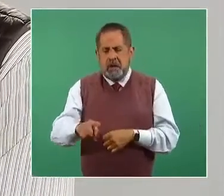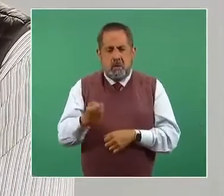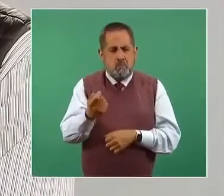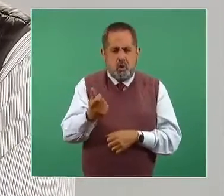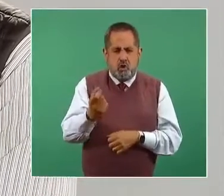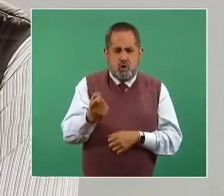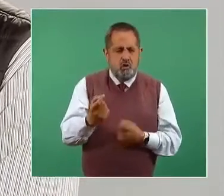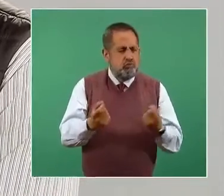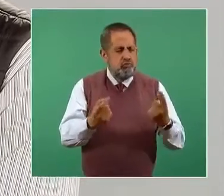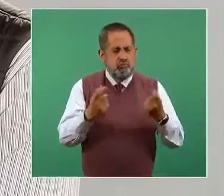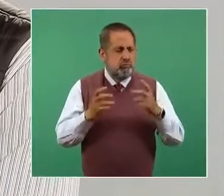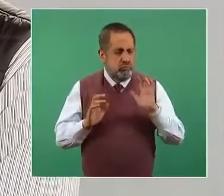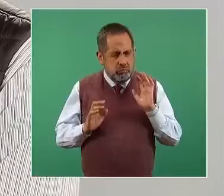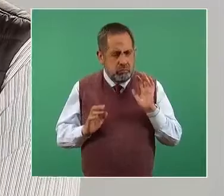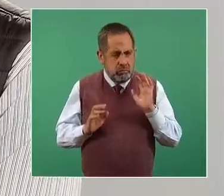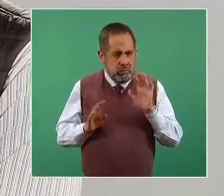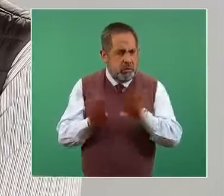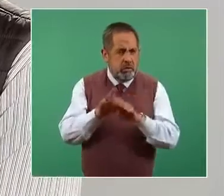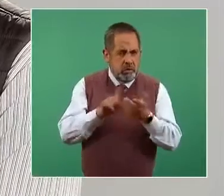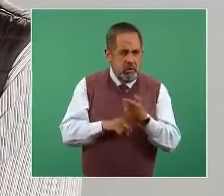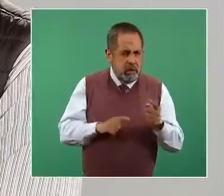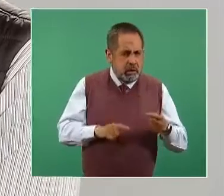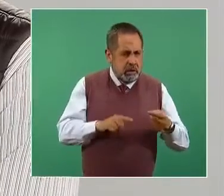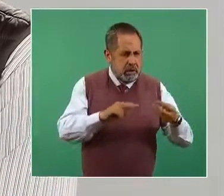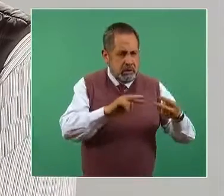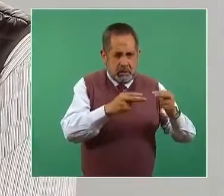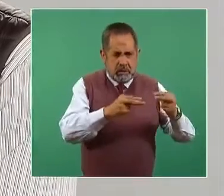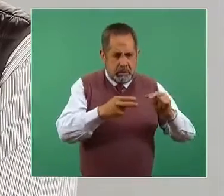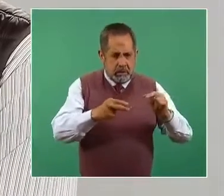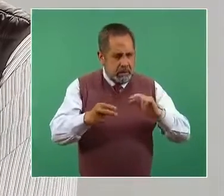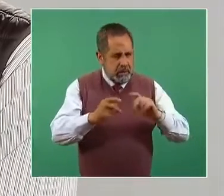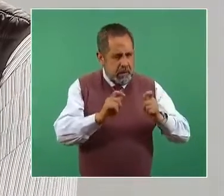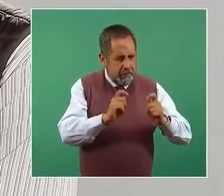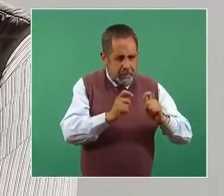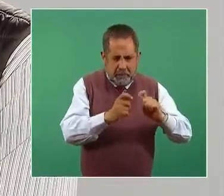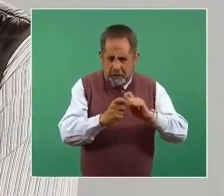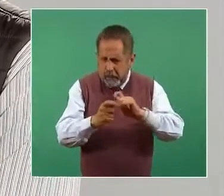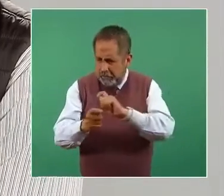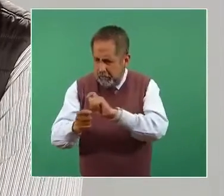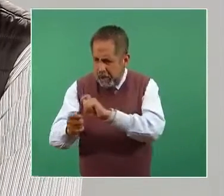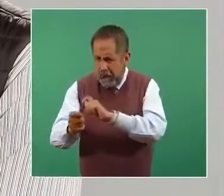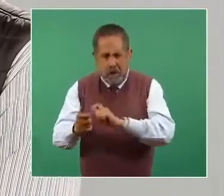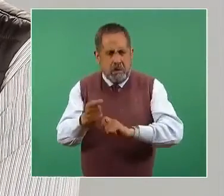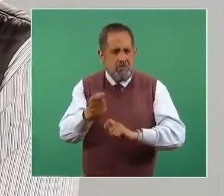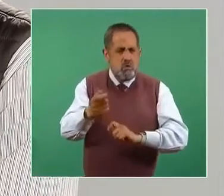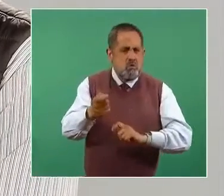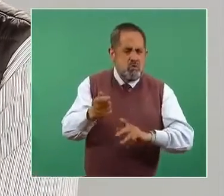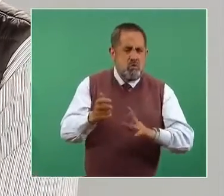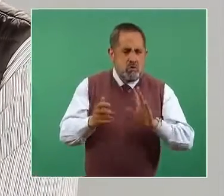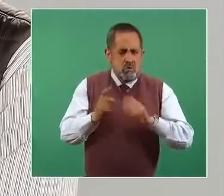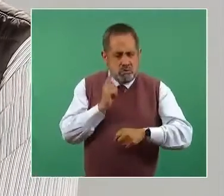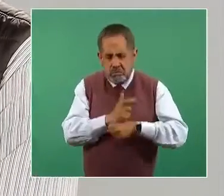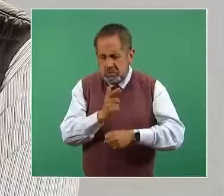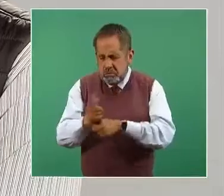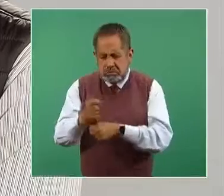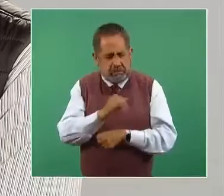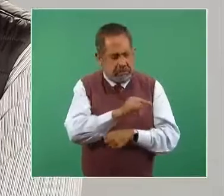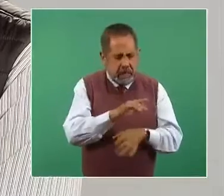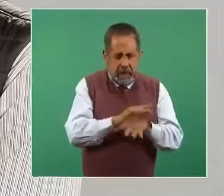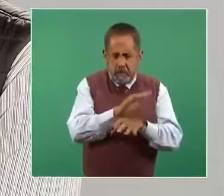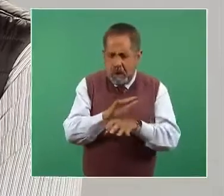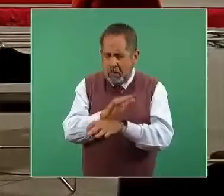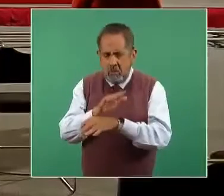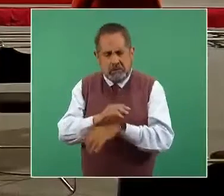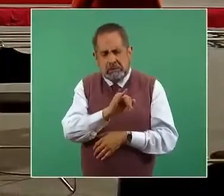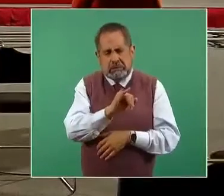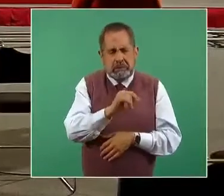de del porcentaje de secuenciaciones que se han llevado a cabo y que se han identificado, o sea, es muy